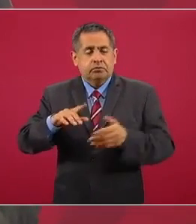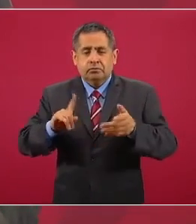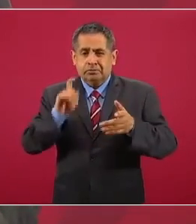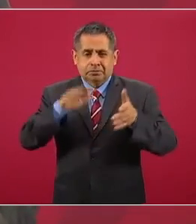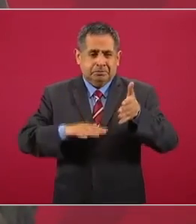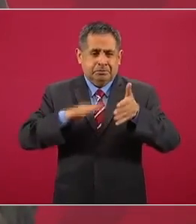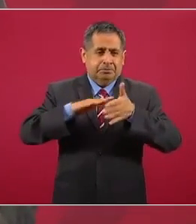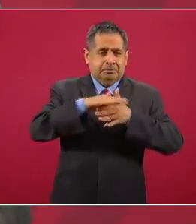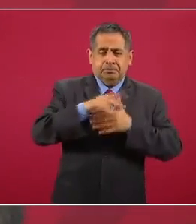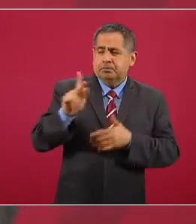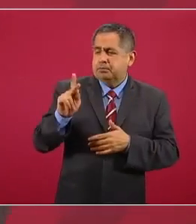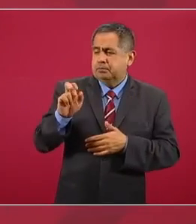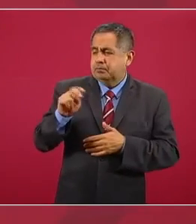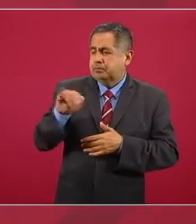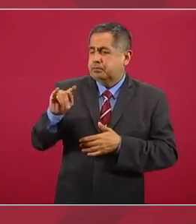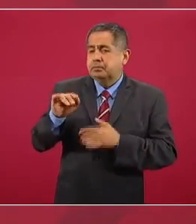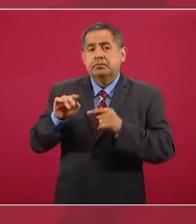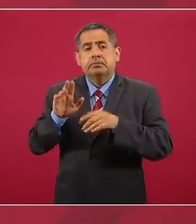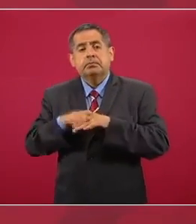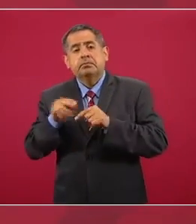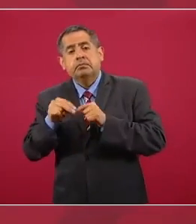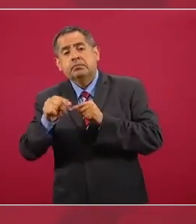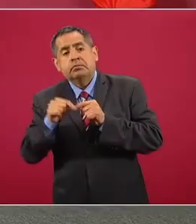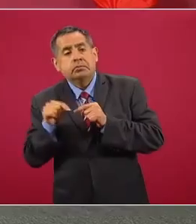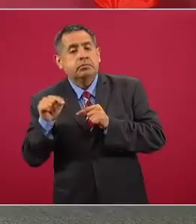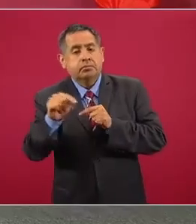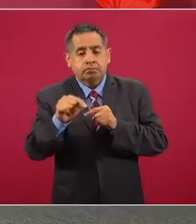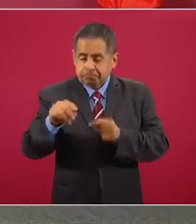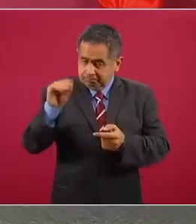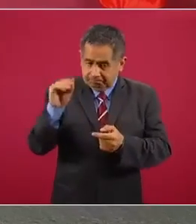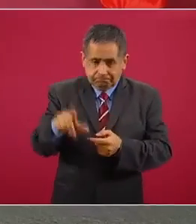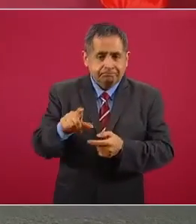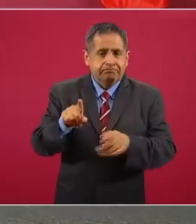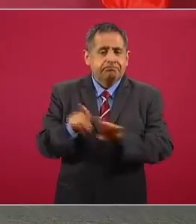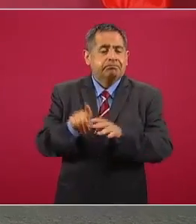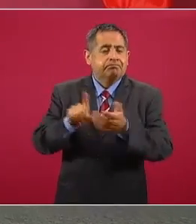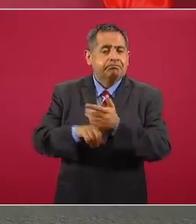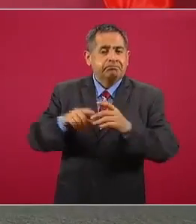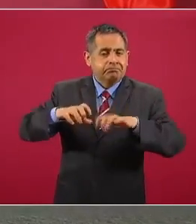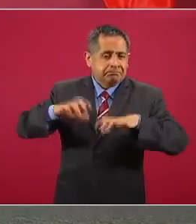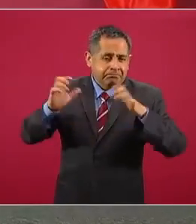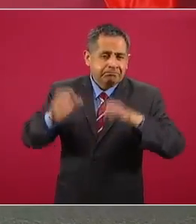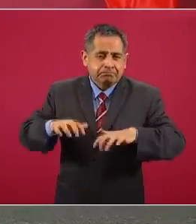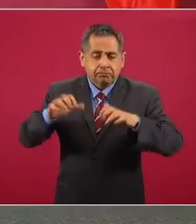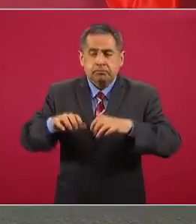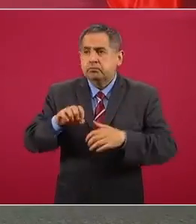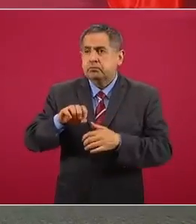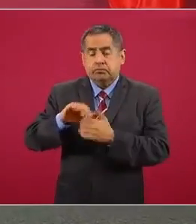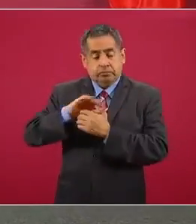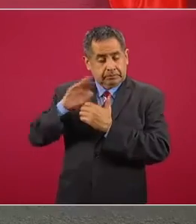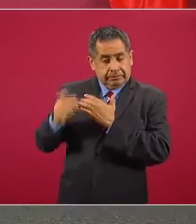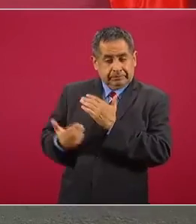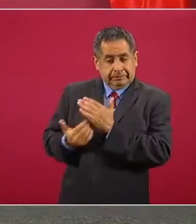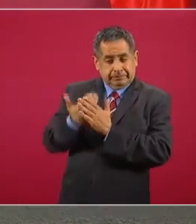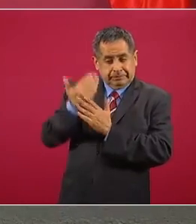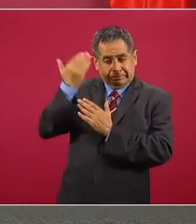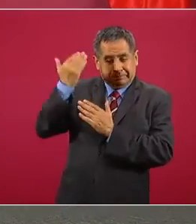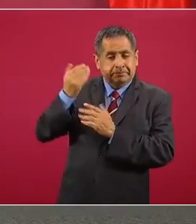presa de Peñitas y esto llevó a que en la madrugada se